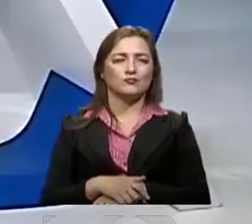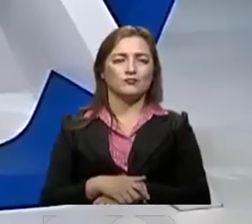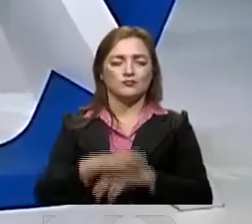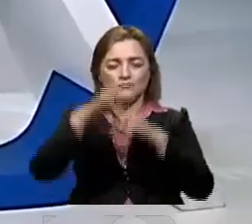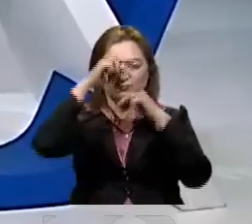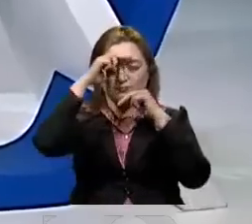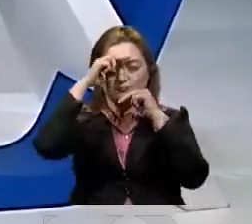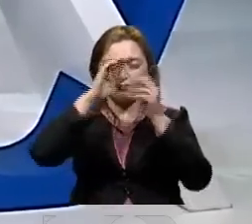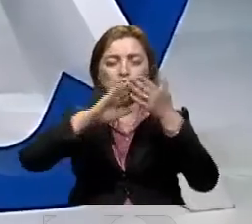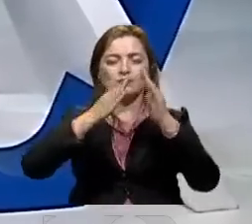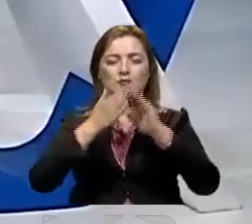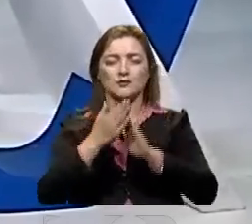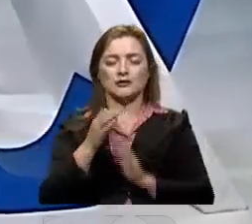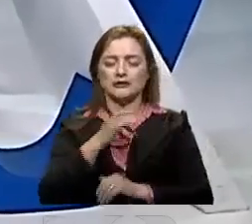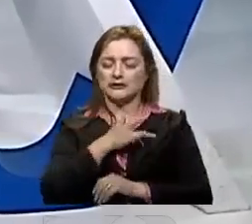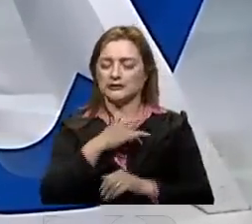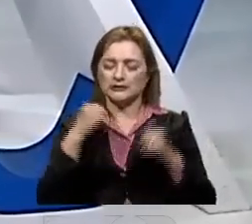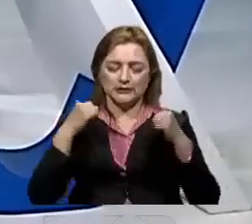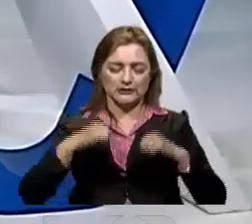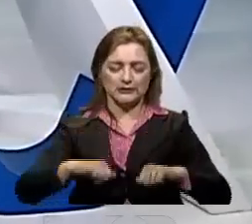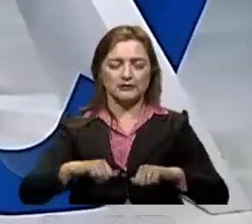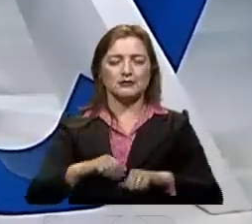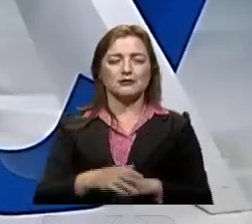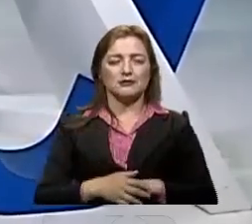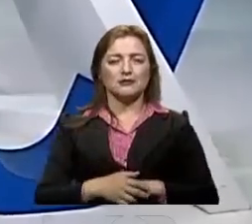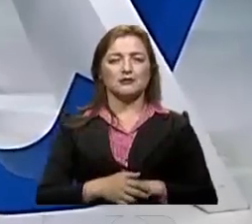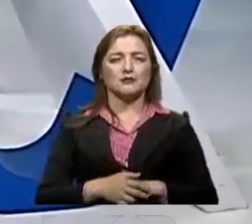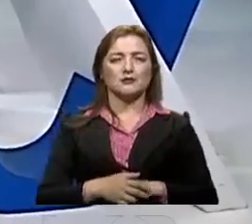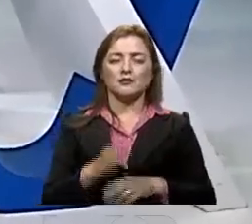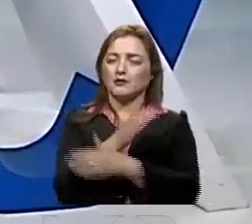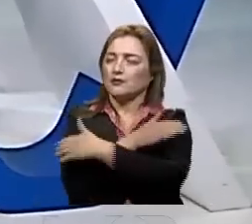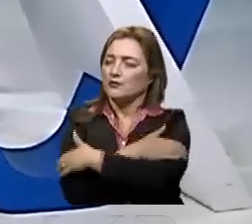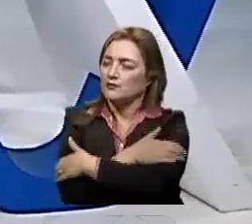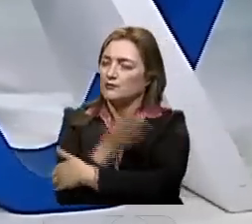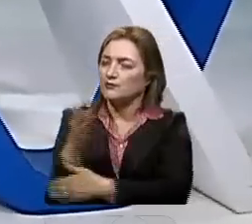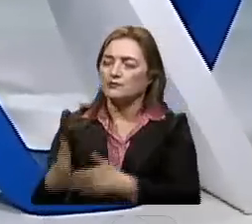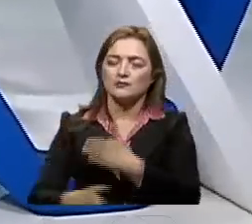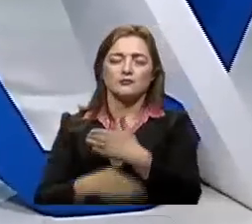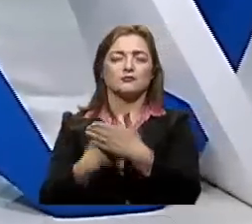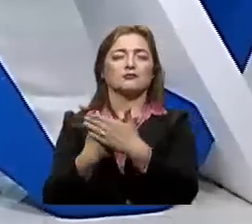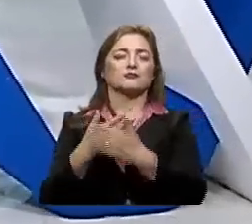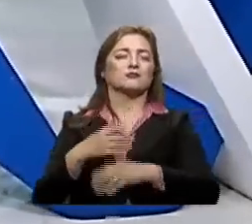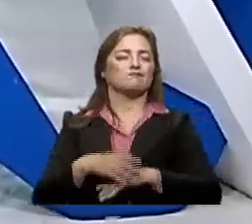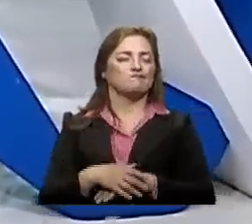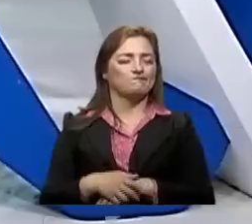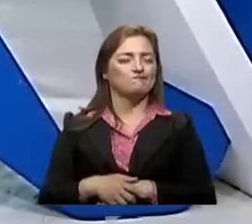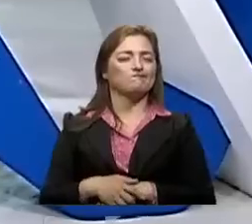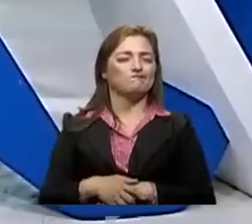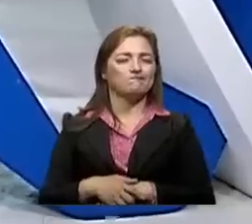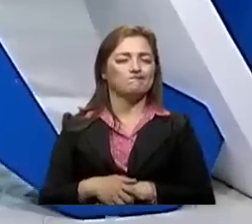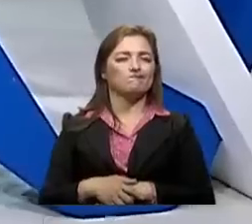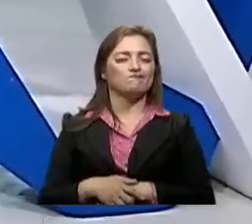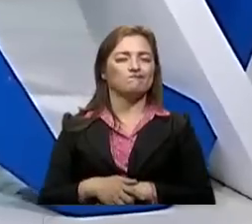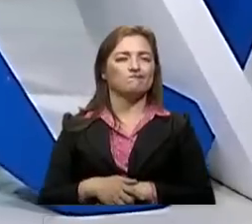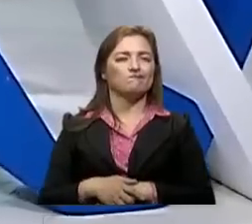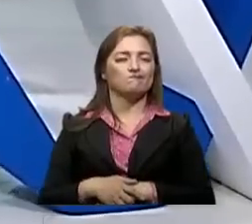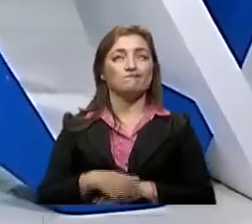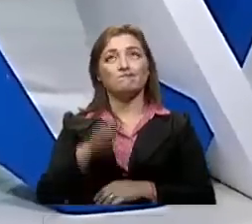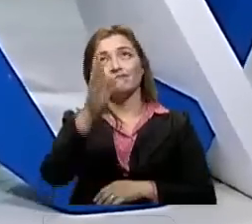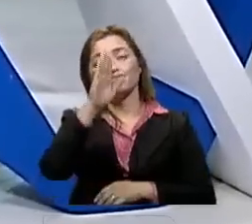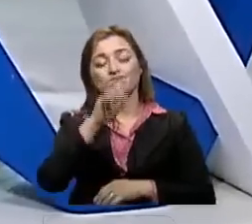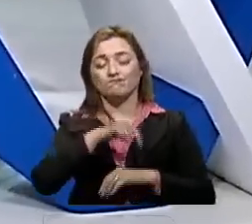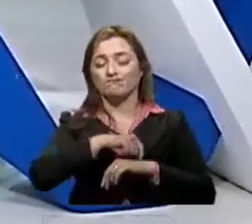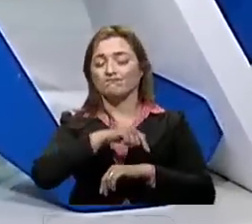comunidad. Nos da muchísima pena esta noticia. Un abrazo, Alberto. Un abrazo para todos ustedes. La verdad es que solo Dios y